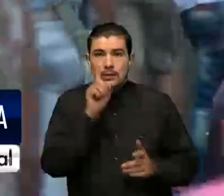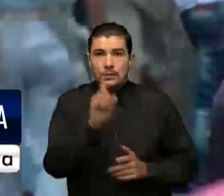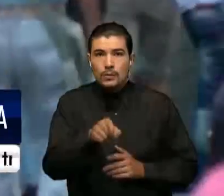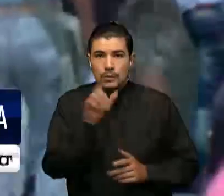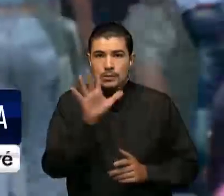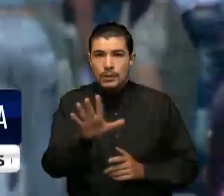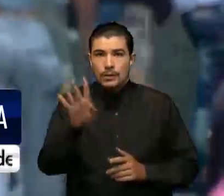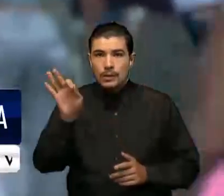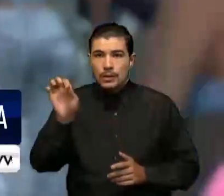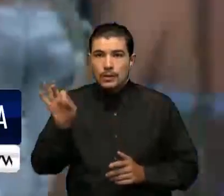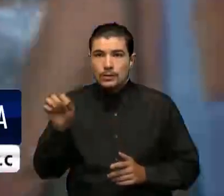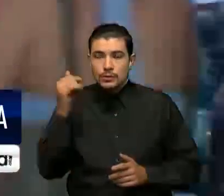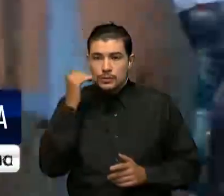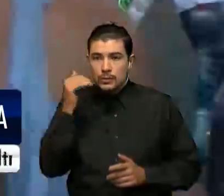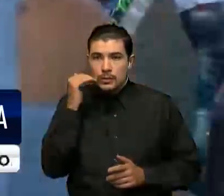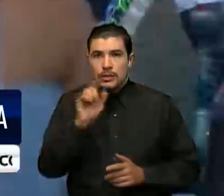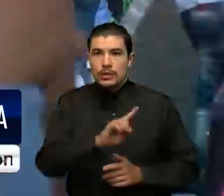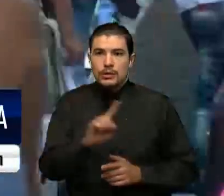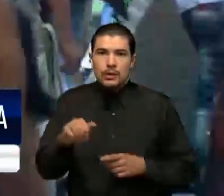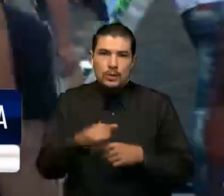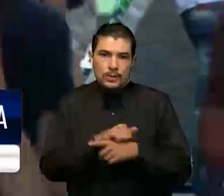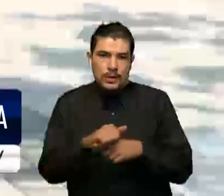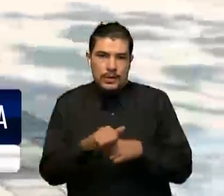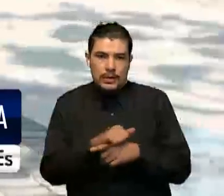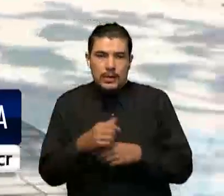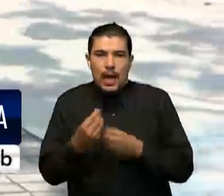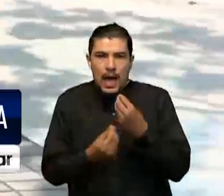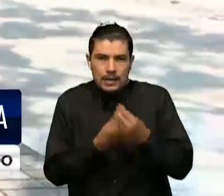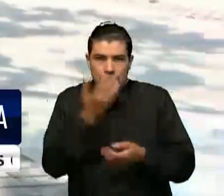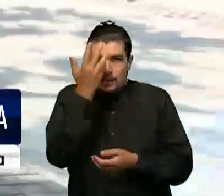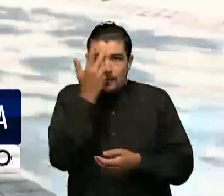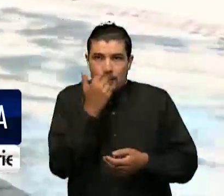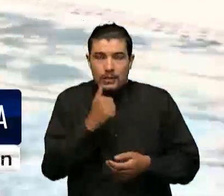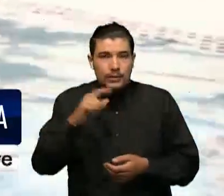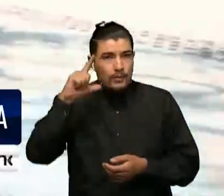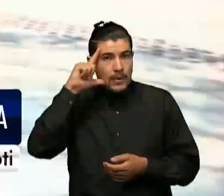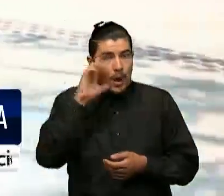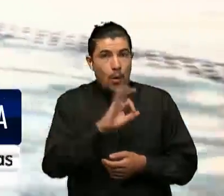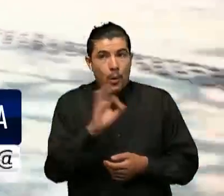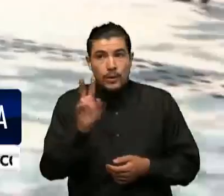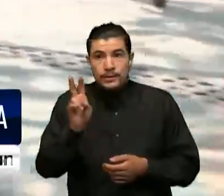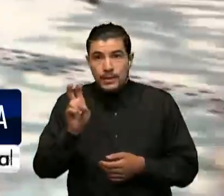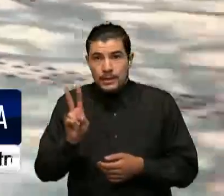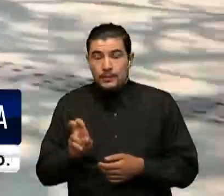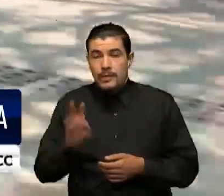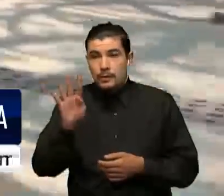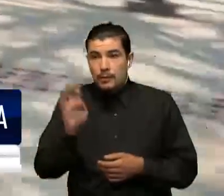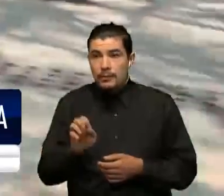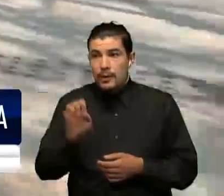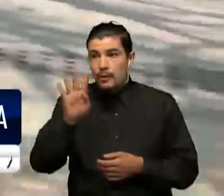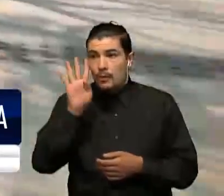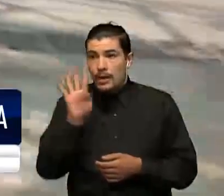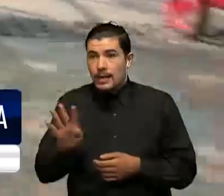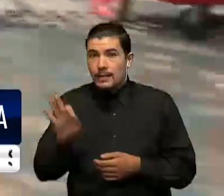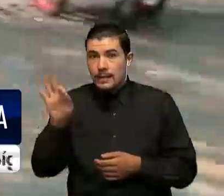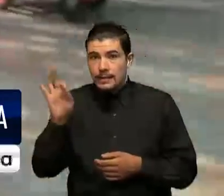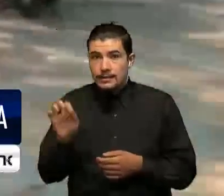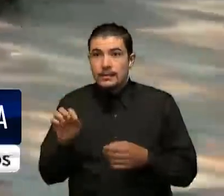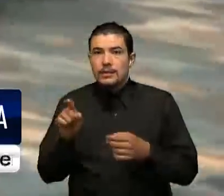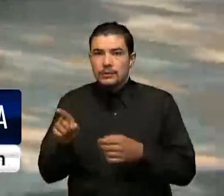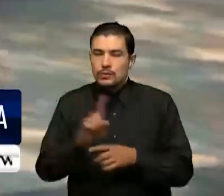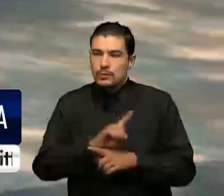mujeres no se han practicado el examen de la citología y siete mil 947 no se han realizado